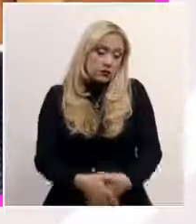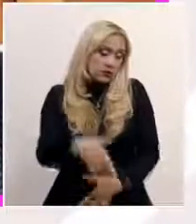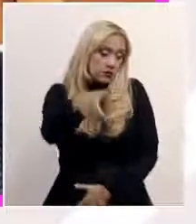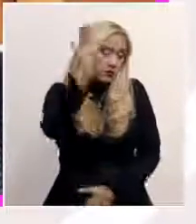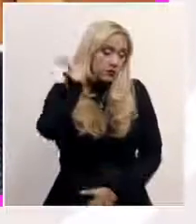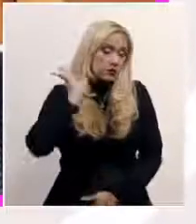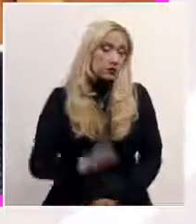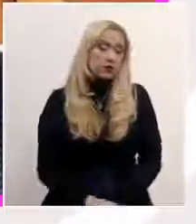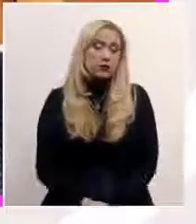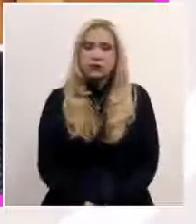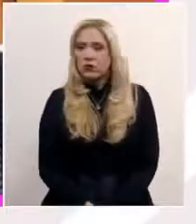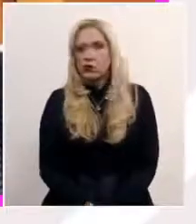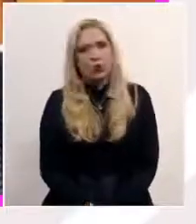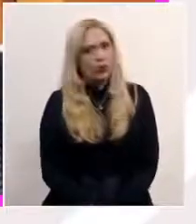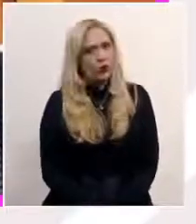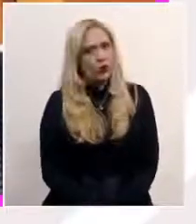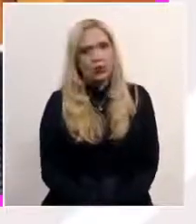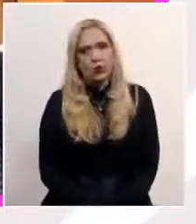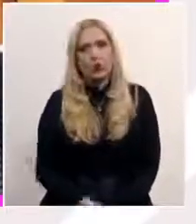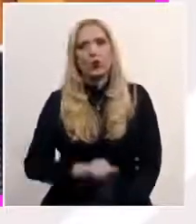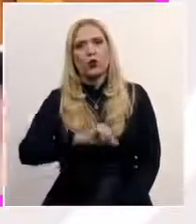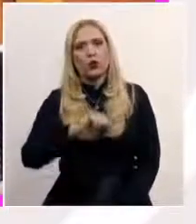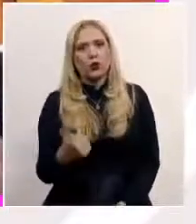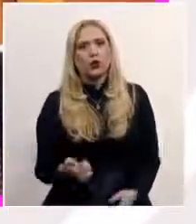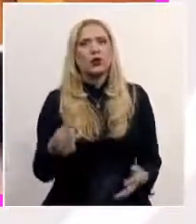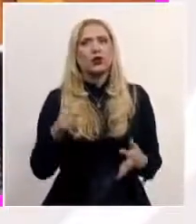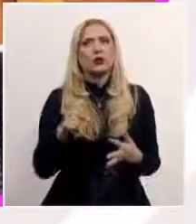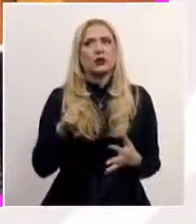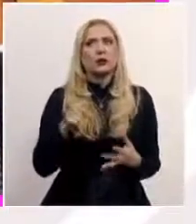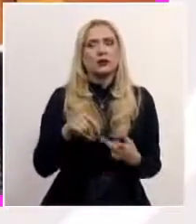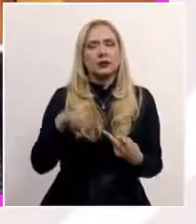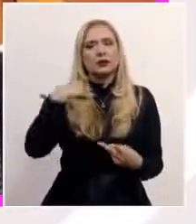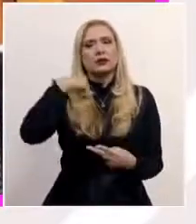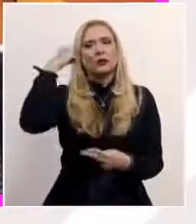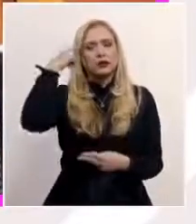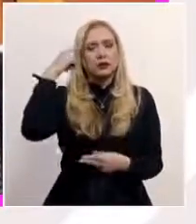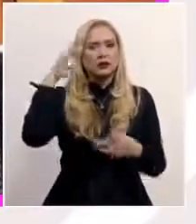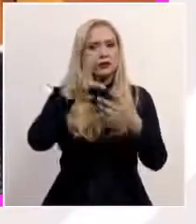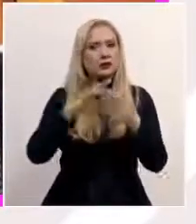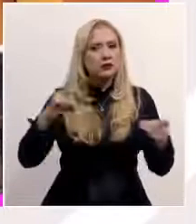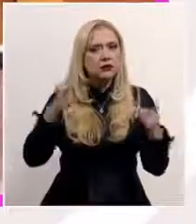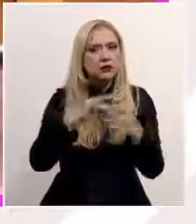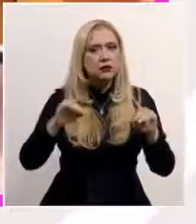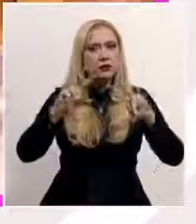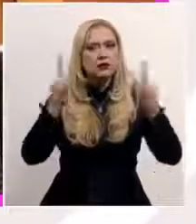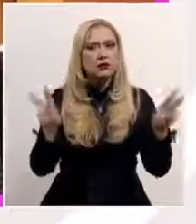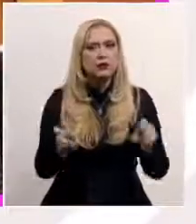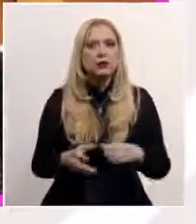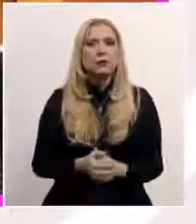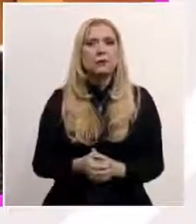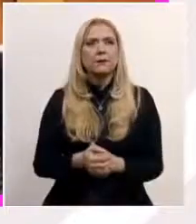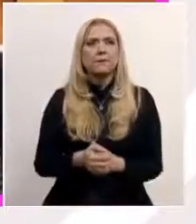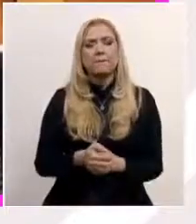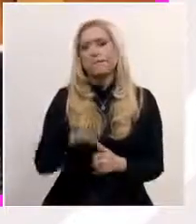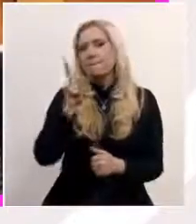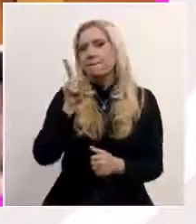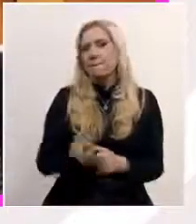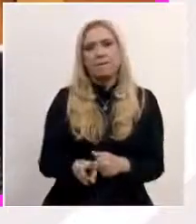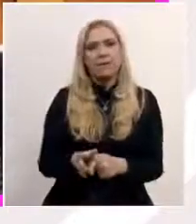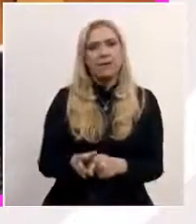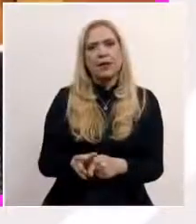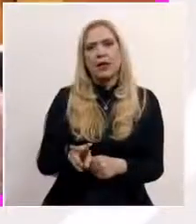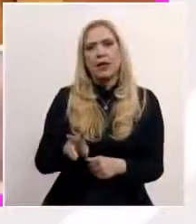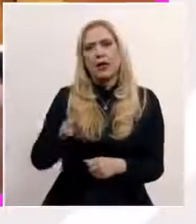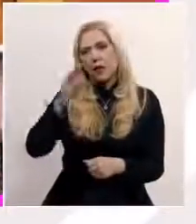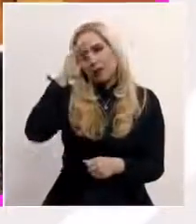Otro tema que quería yo dejar aquí también, porque ahorita al hablar de las licencias de paternidad, nuestra perspectiva fue muy